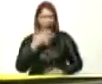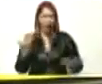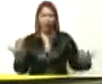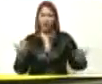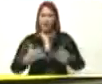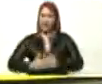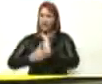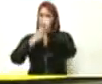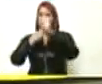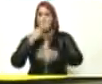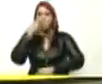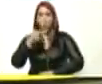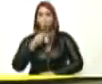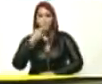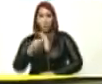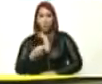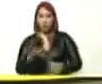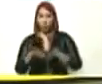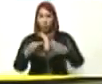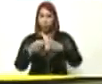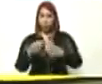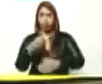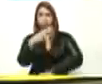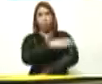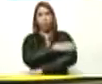líderes políticos, de partidos, de oposición,